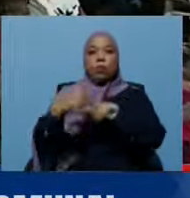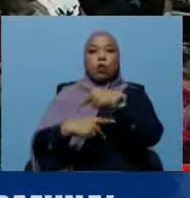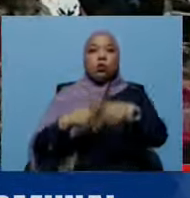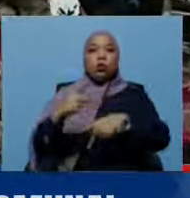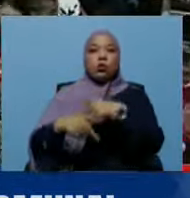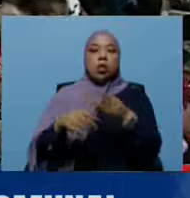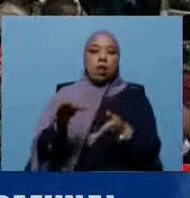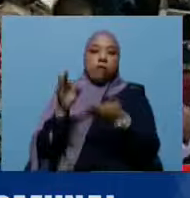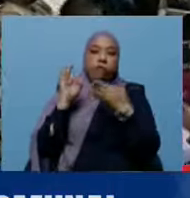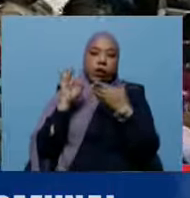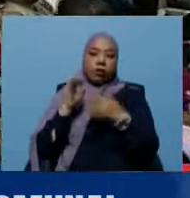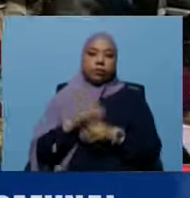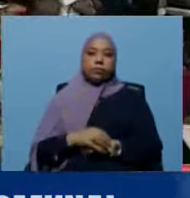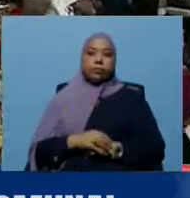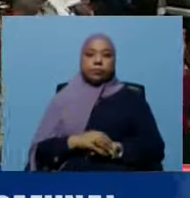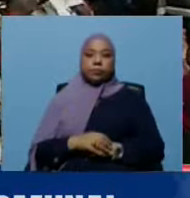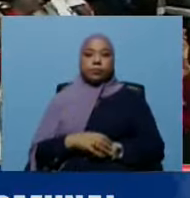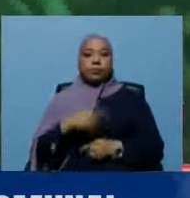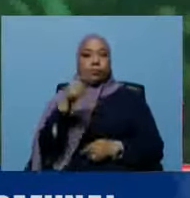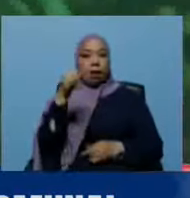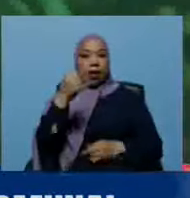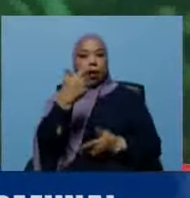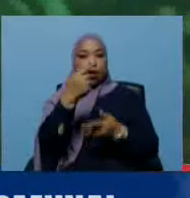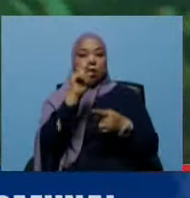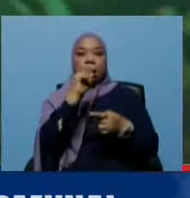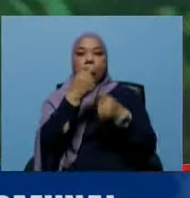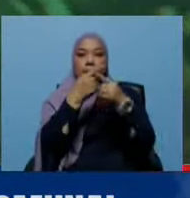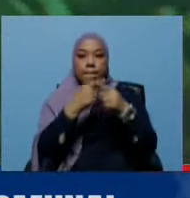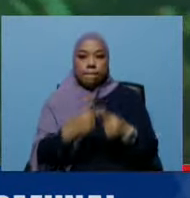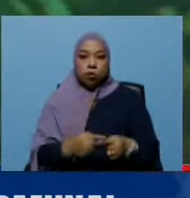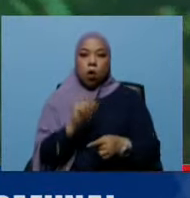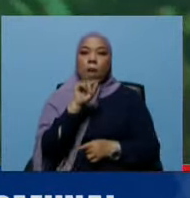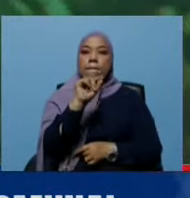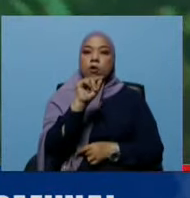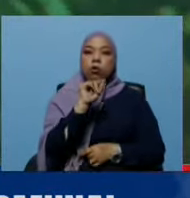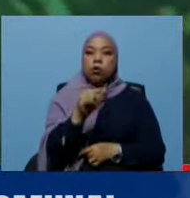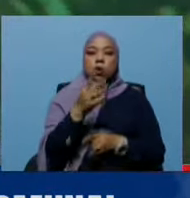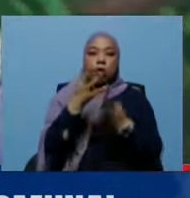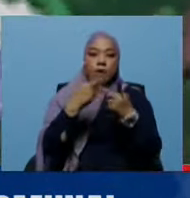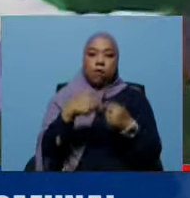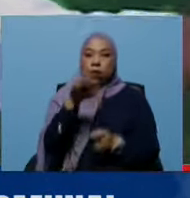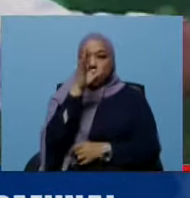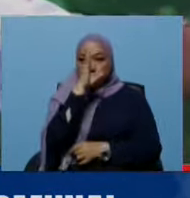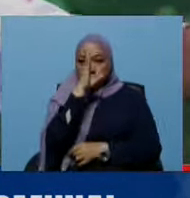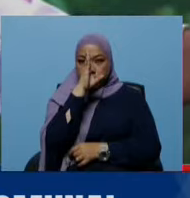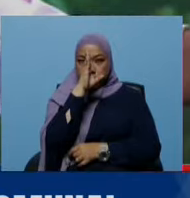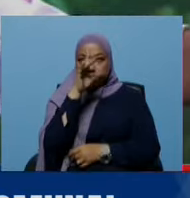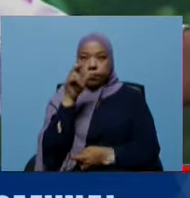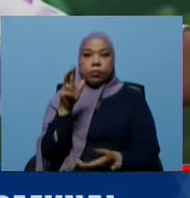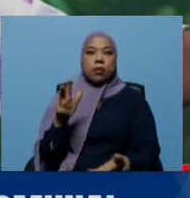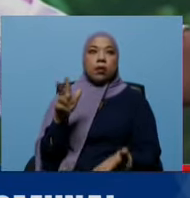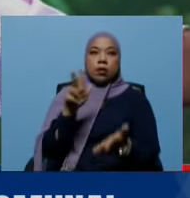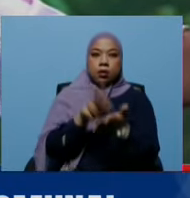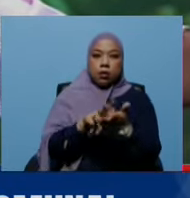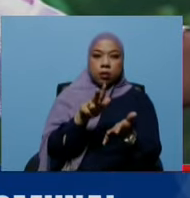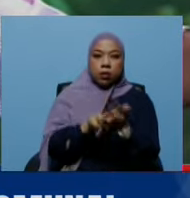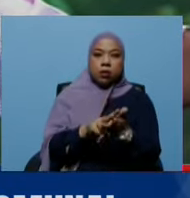primer lugar, aquí tengo los puntos de cuenta, voy a proceder a aprobar desde el SAFONAP